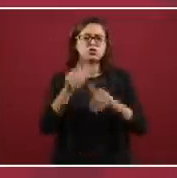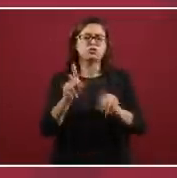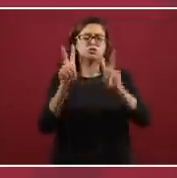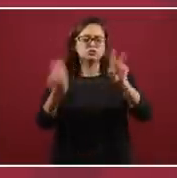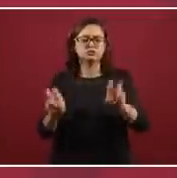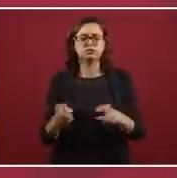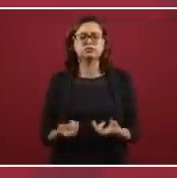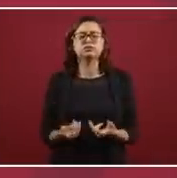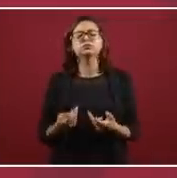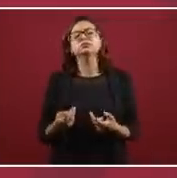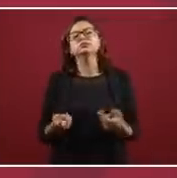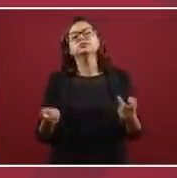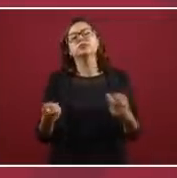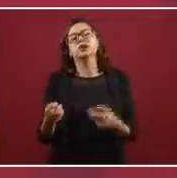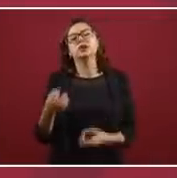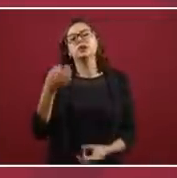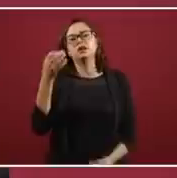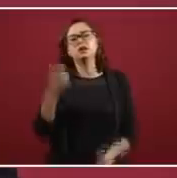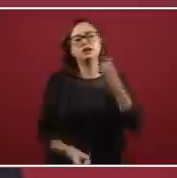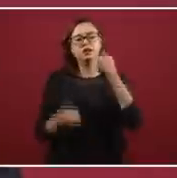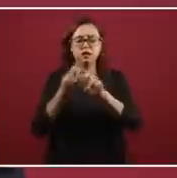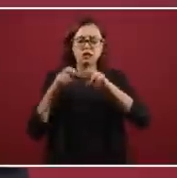Medina Mora,